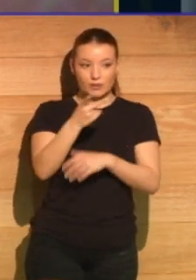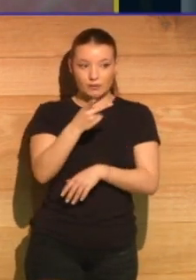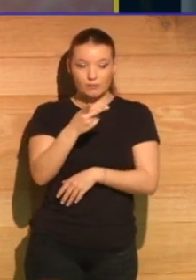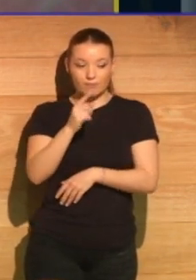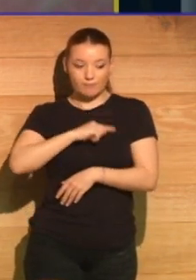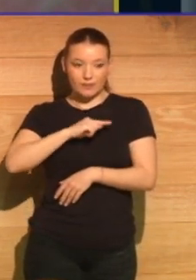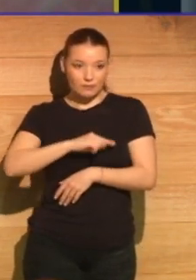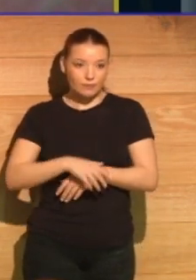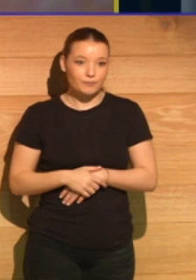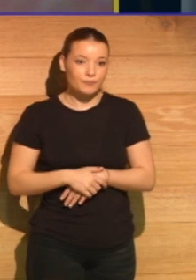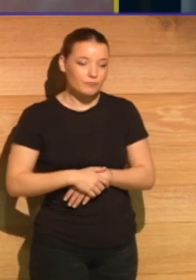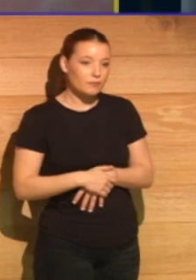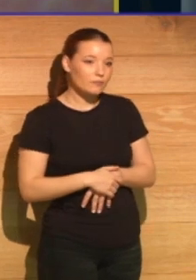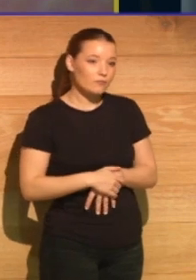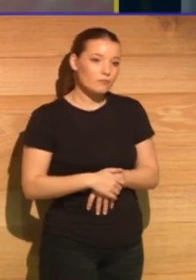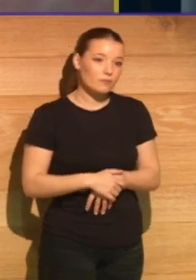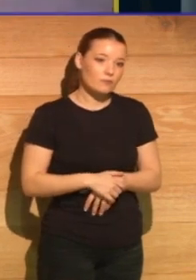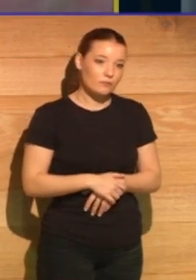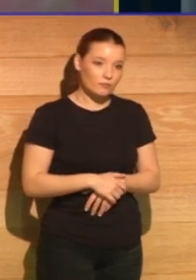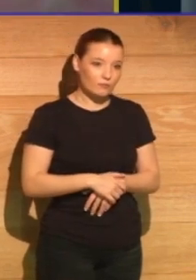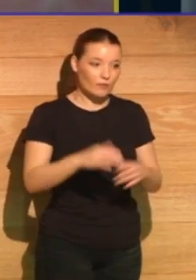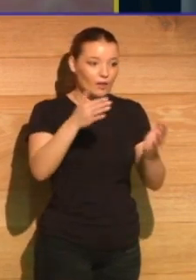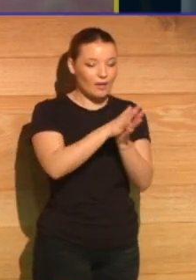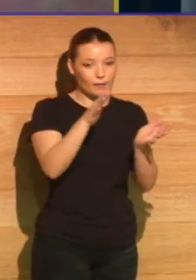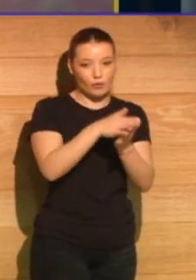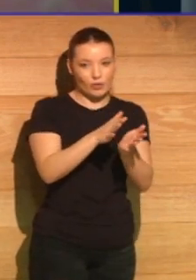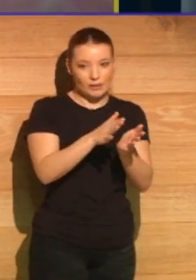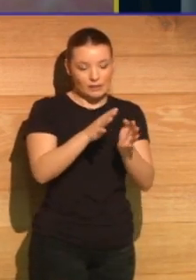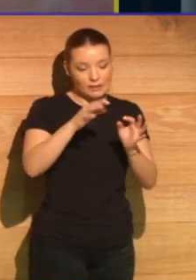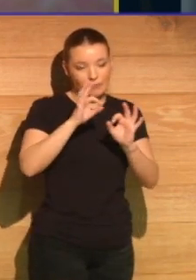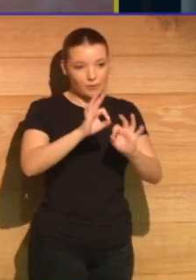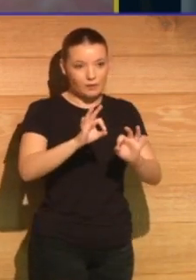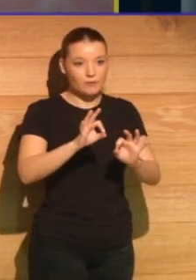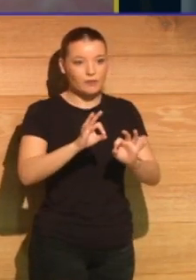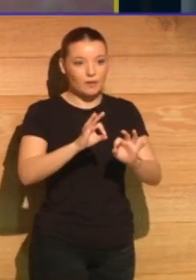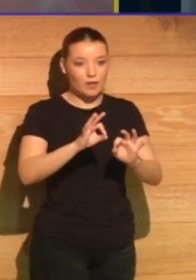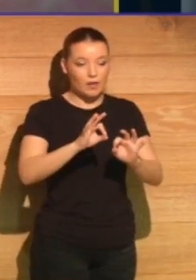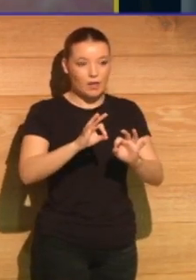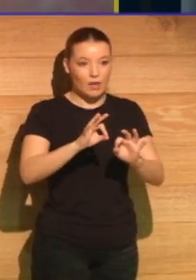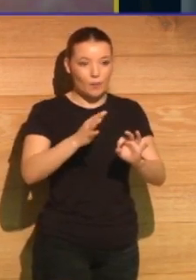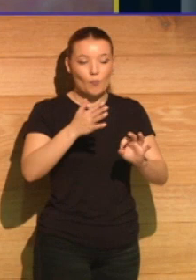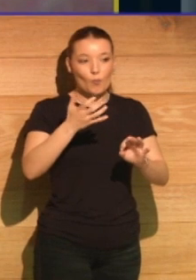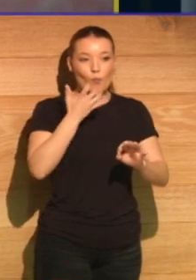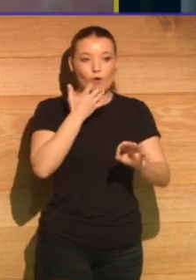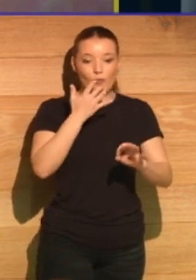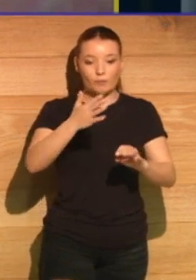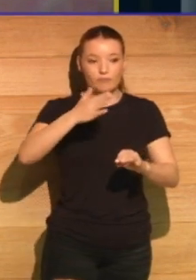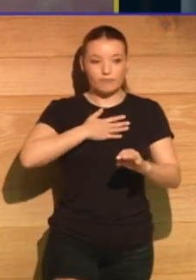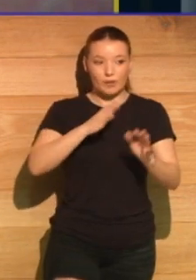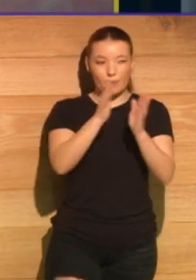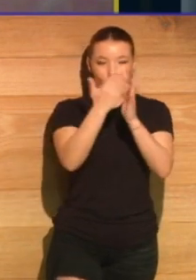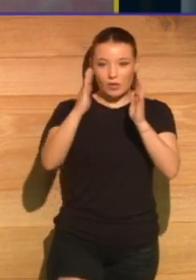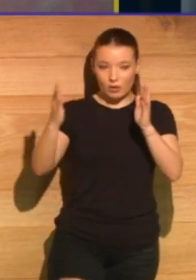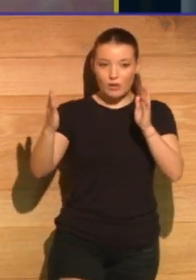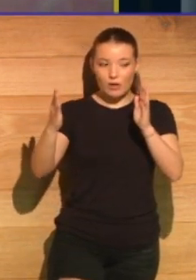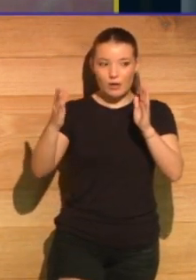única cultura, ¿no? La propia editorial Next Door Publishers, con la colección Lienzos y Matraces, por ejemplo, participa de esa idea.